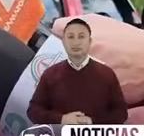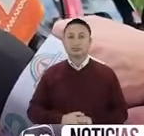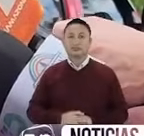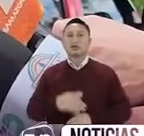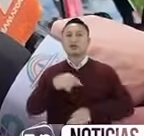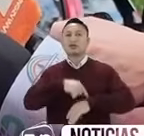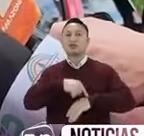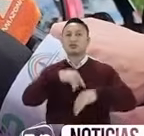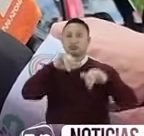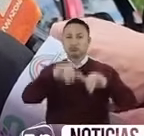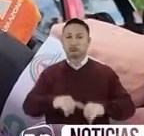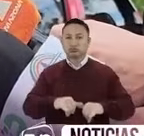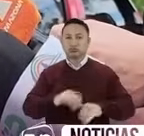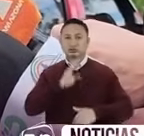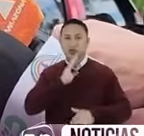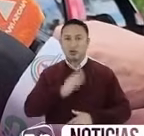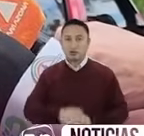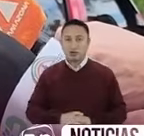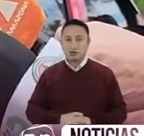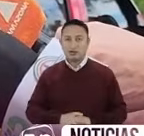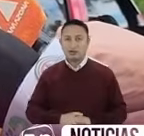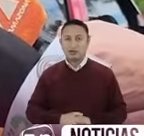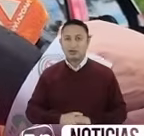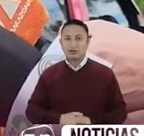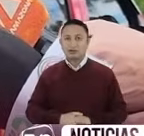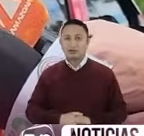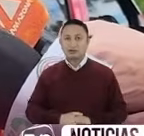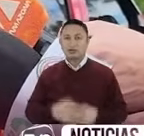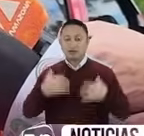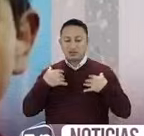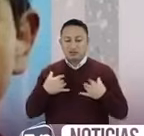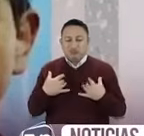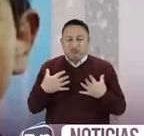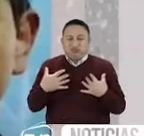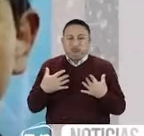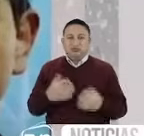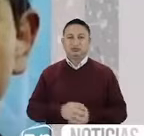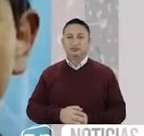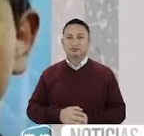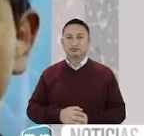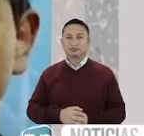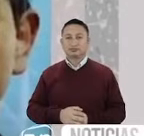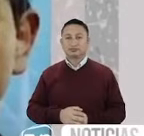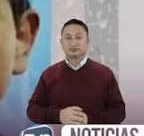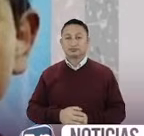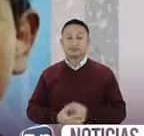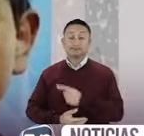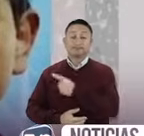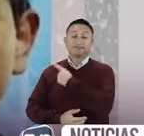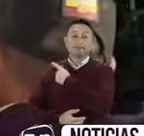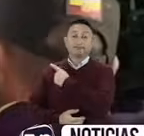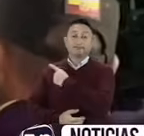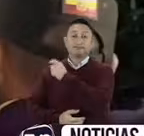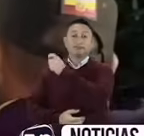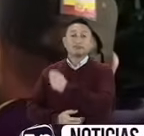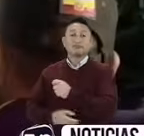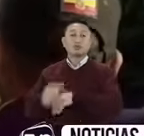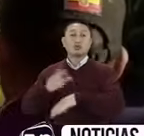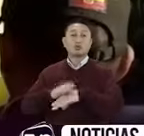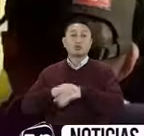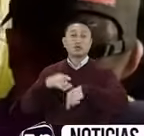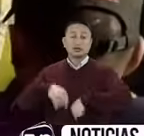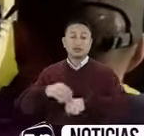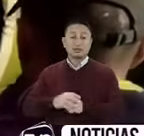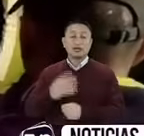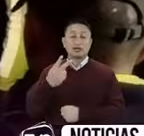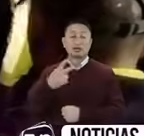agua ya tenía estado de descomposición. Jonathan Daniel Goyes Narváez es el principal sospechoso de la muerte de Vanessa Villarreal,